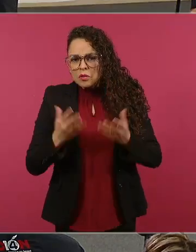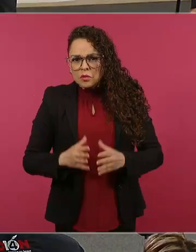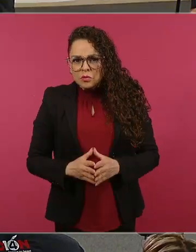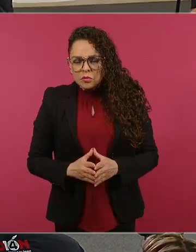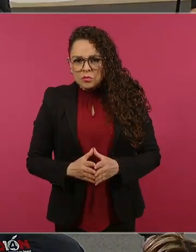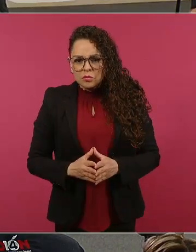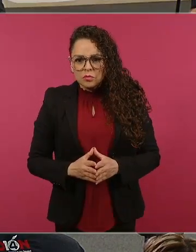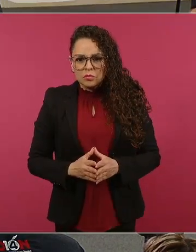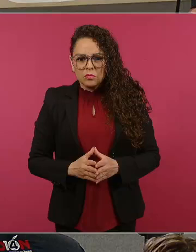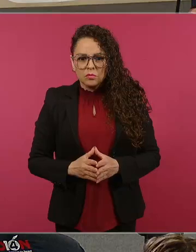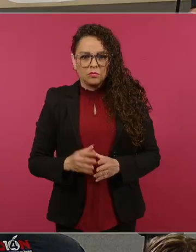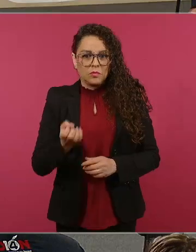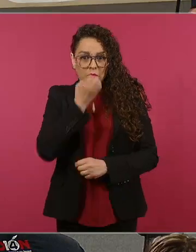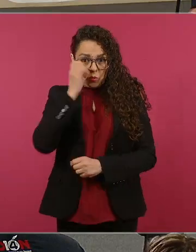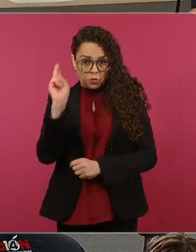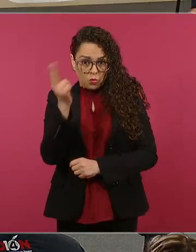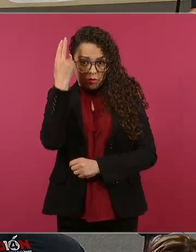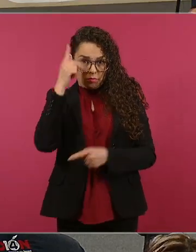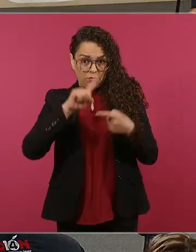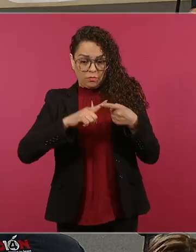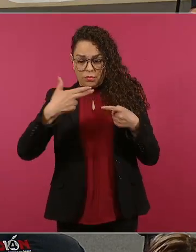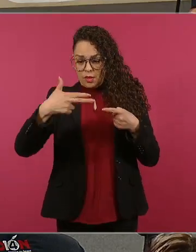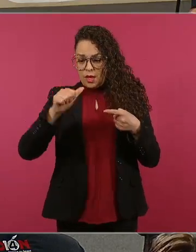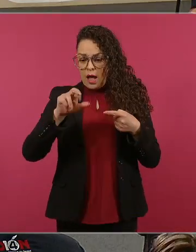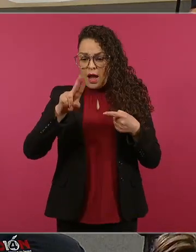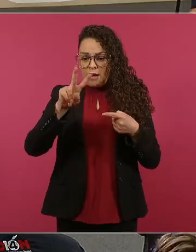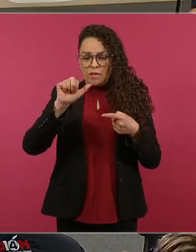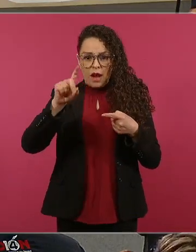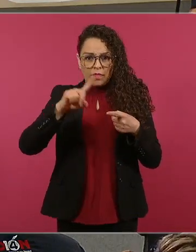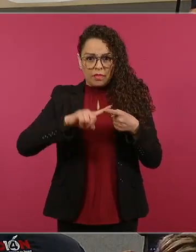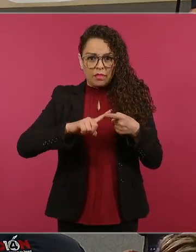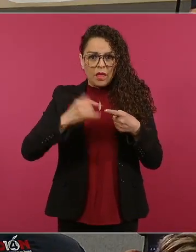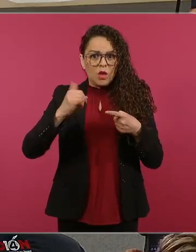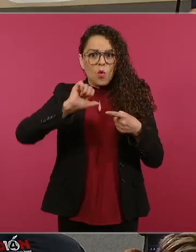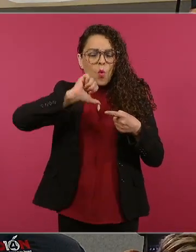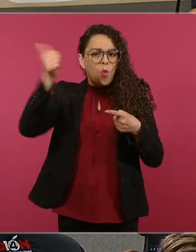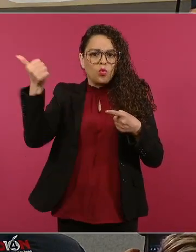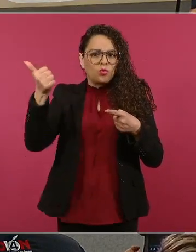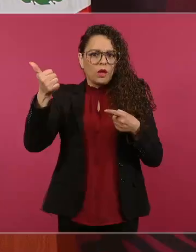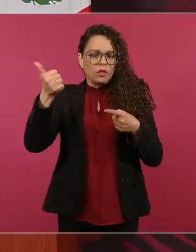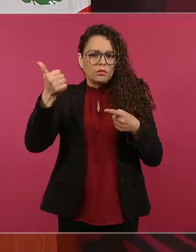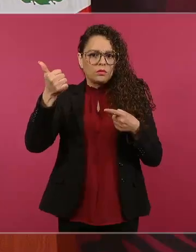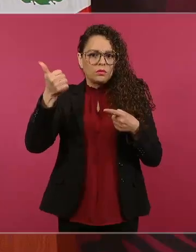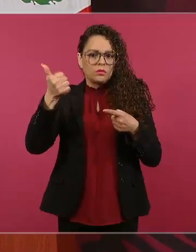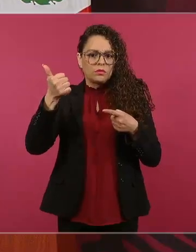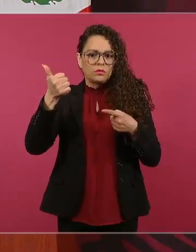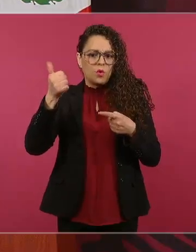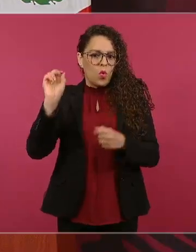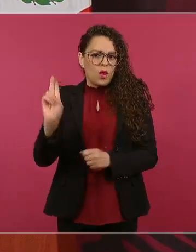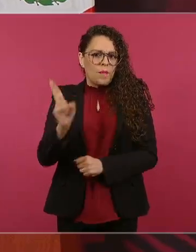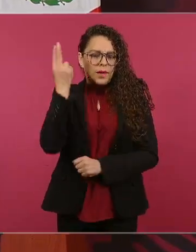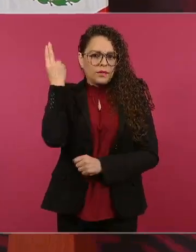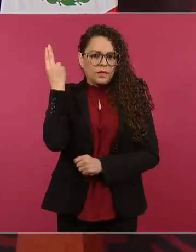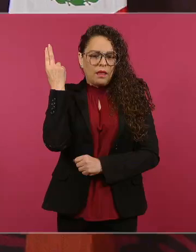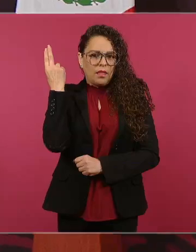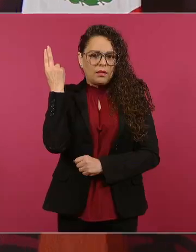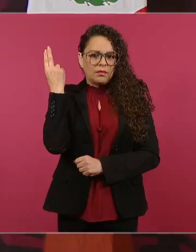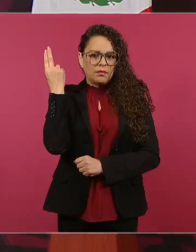En Harvard y en otras universidades del extranjero. Bueno,